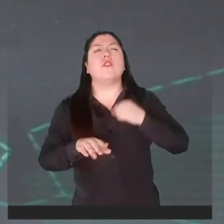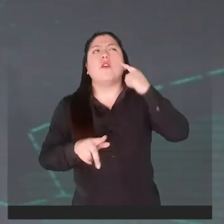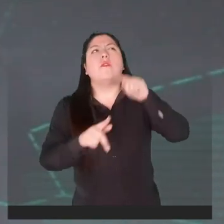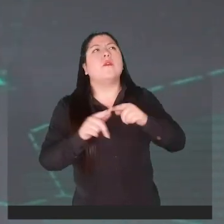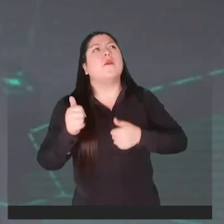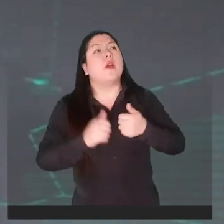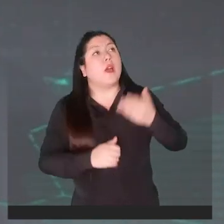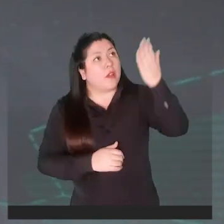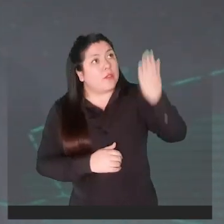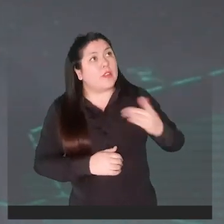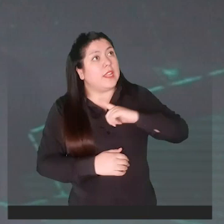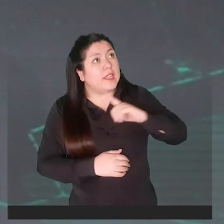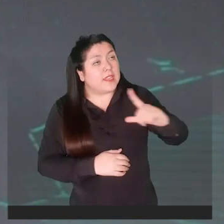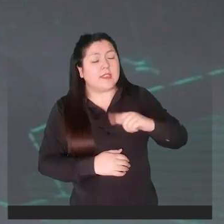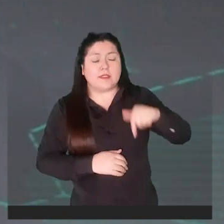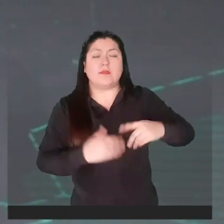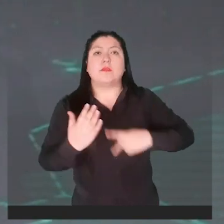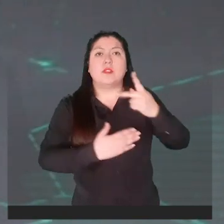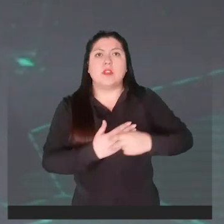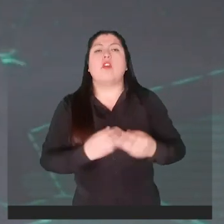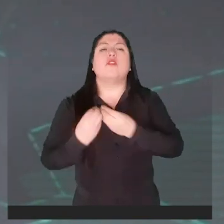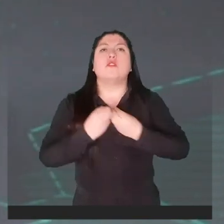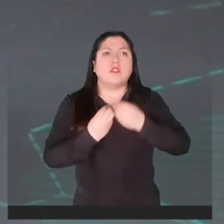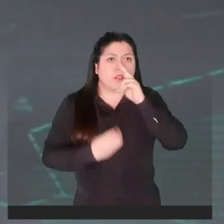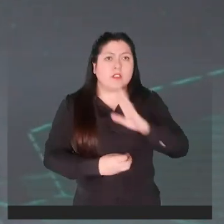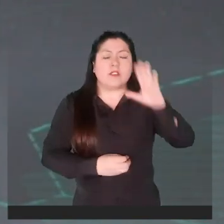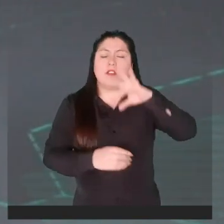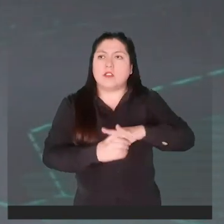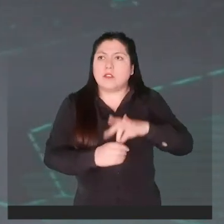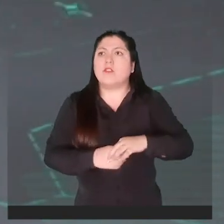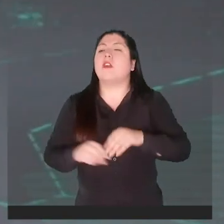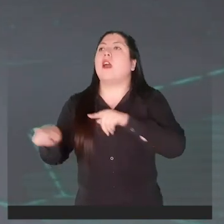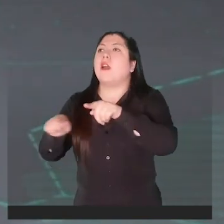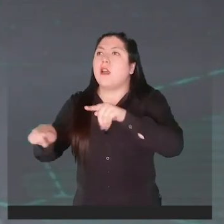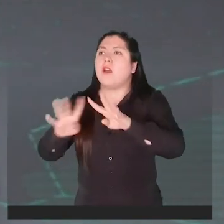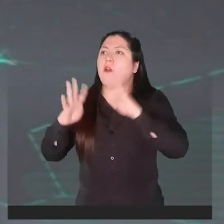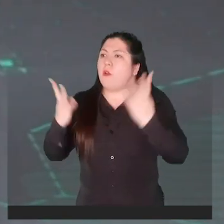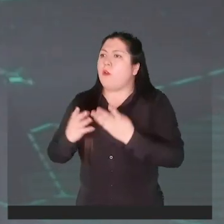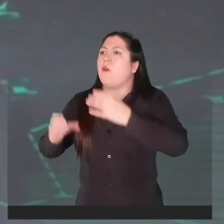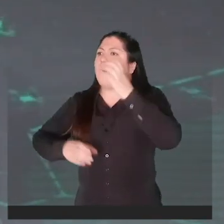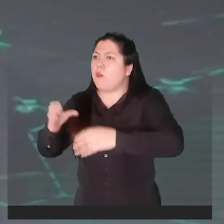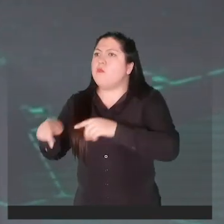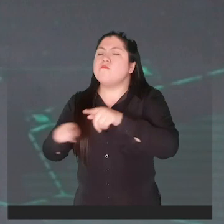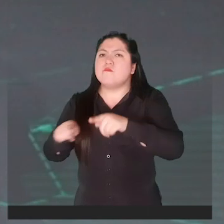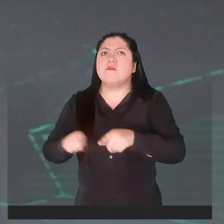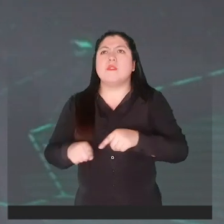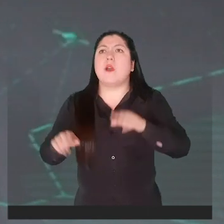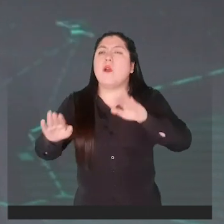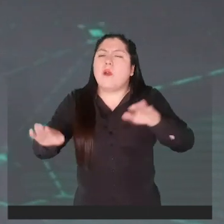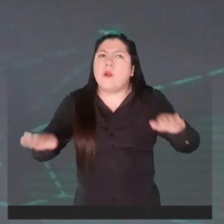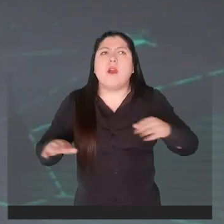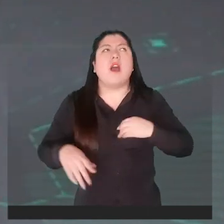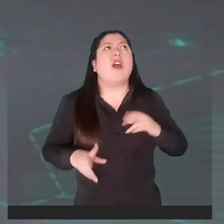usted como líder de este proyecto, al Consejo Nacional Electoral, a los congresistas que están acá, no le digamos que no